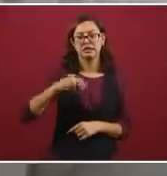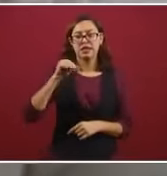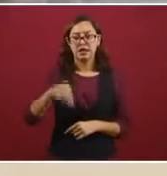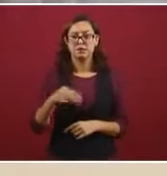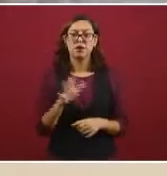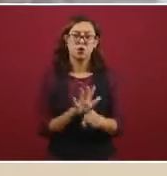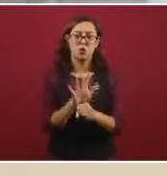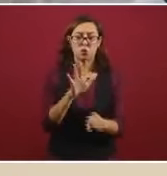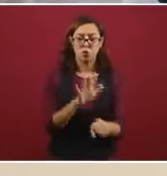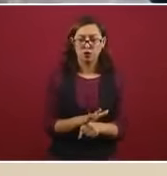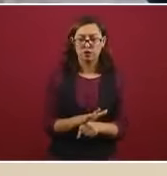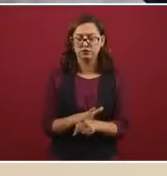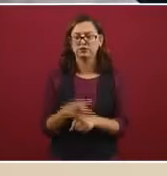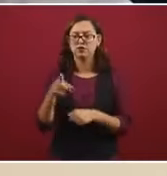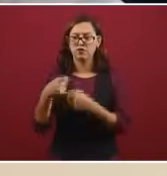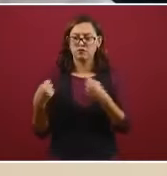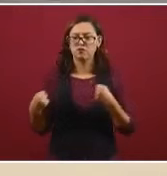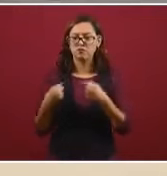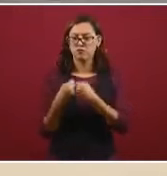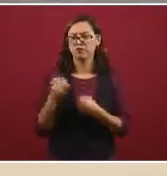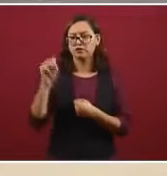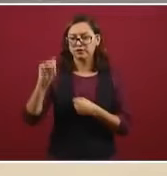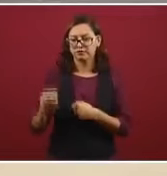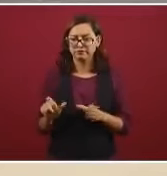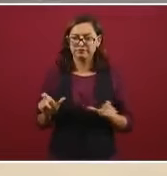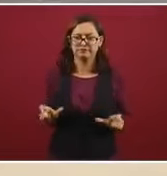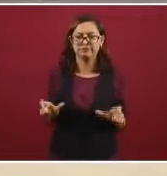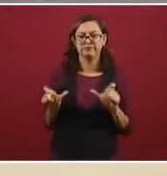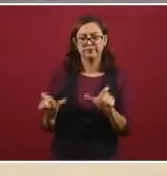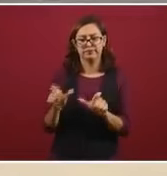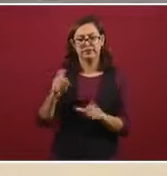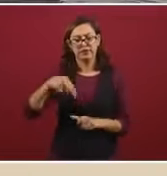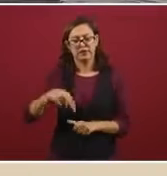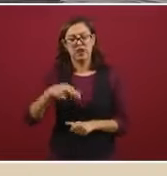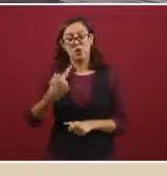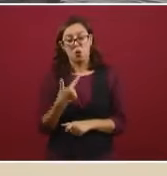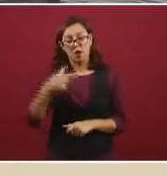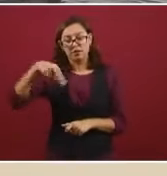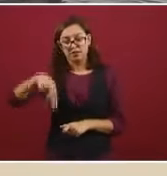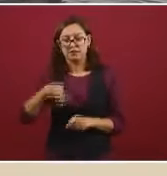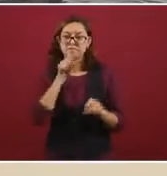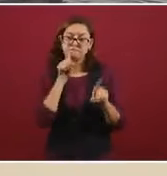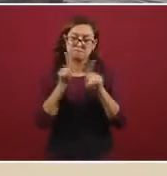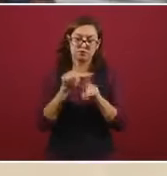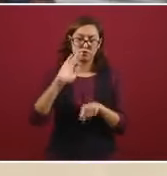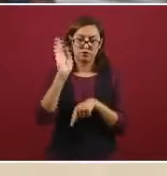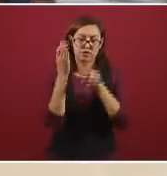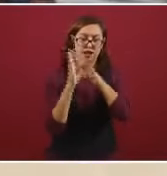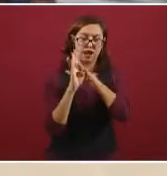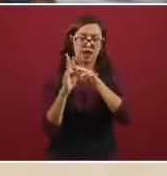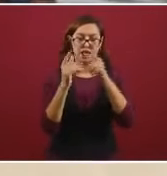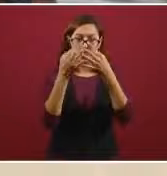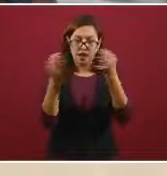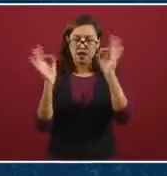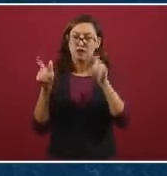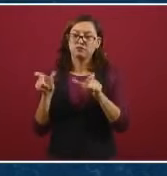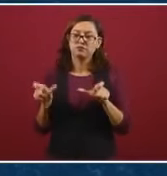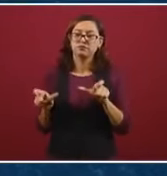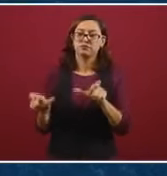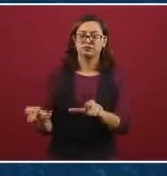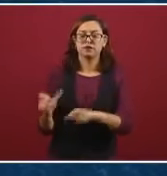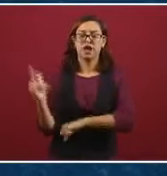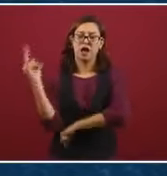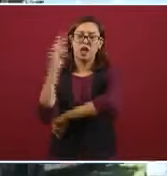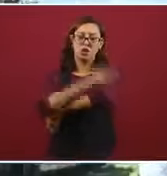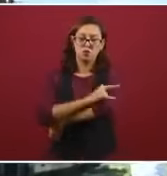destaca contención en la frontera sur con despliegue de la Guardia Nacional y agentes federales de migración, ubicados en aeropuertos